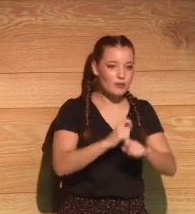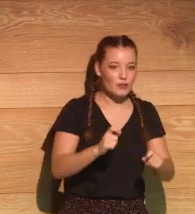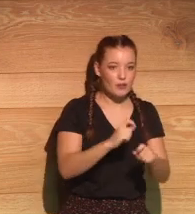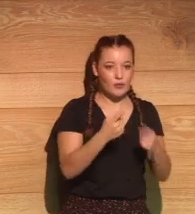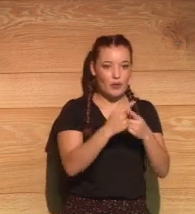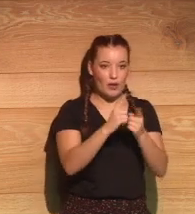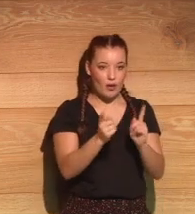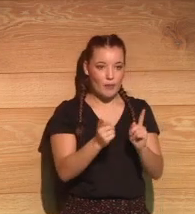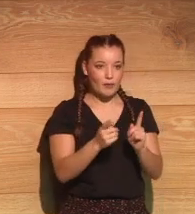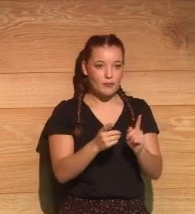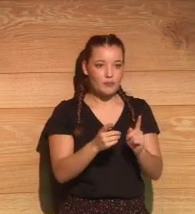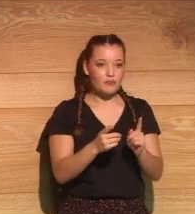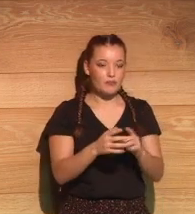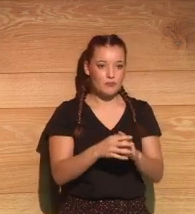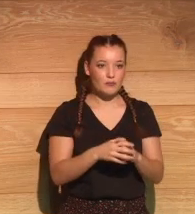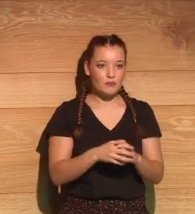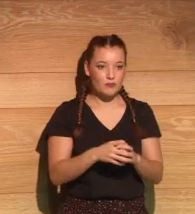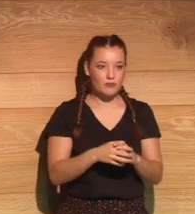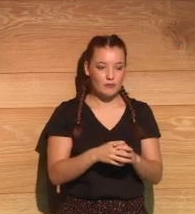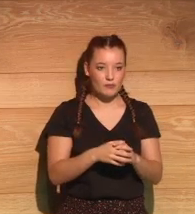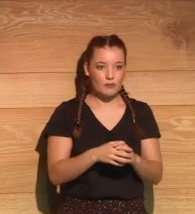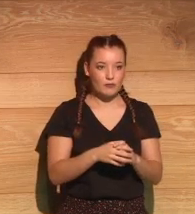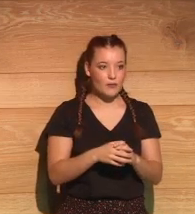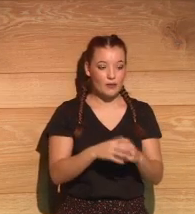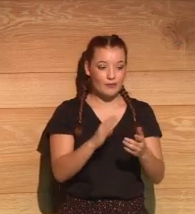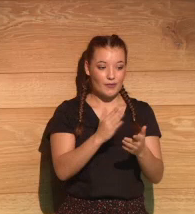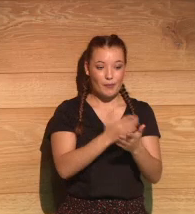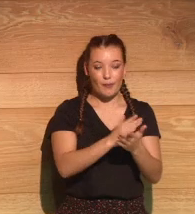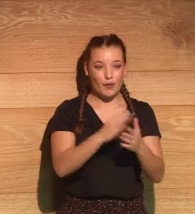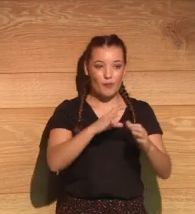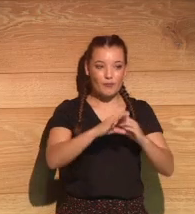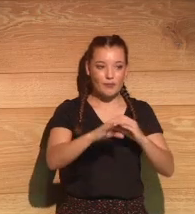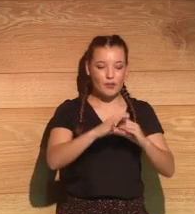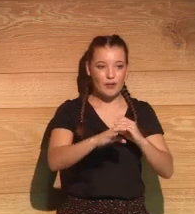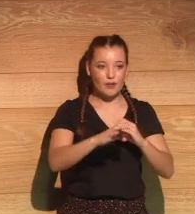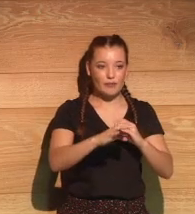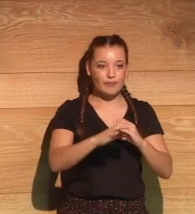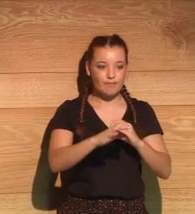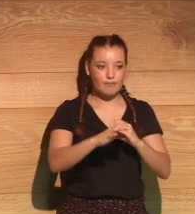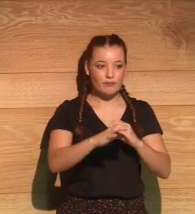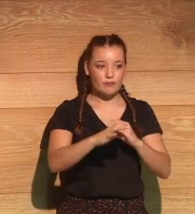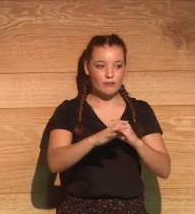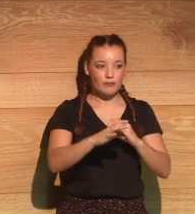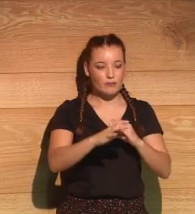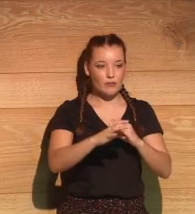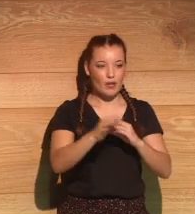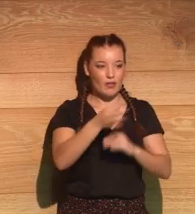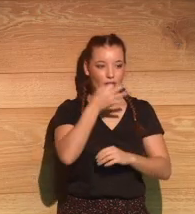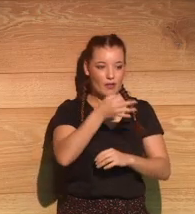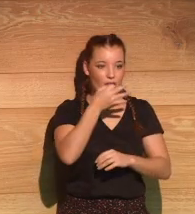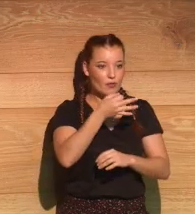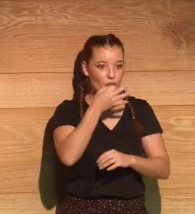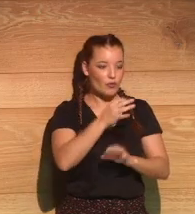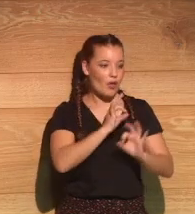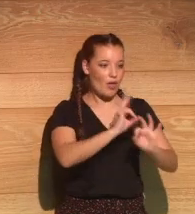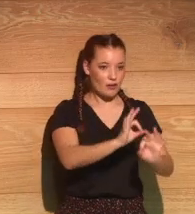País, Confidencial. Es el medio el que determina el discurso, en este caso, en el 90% de